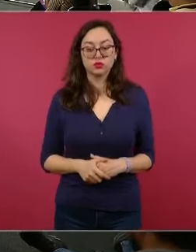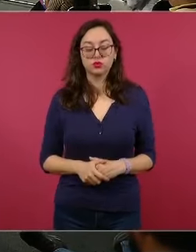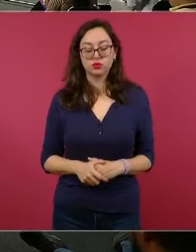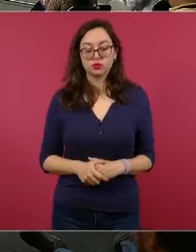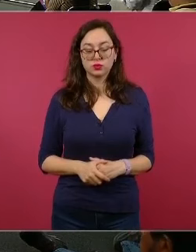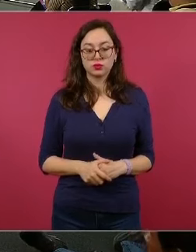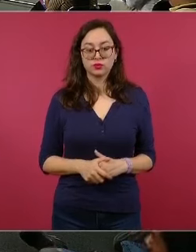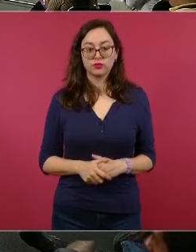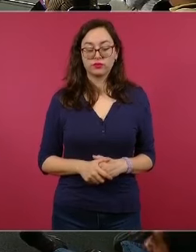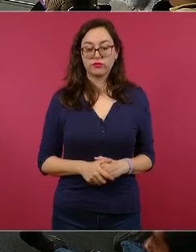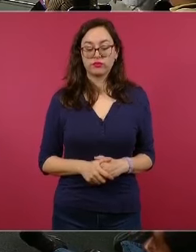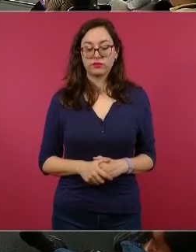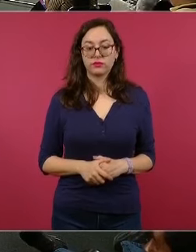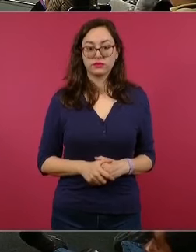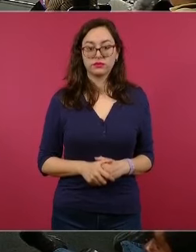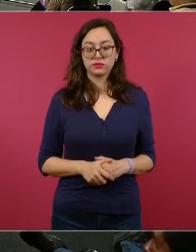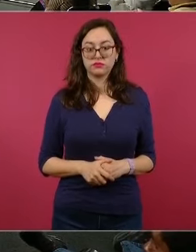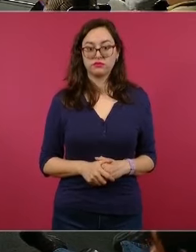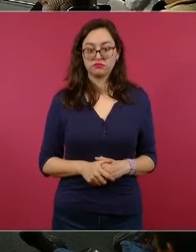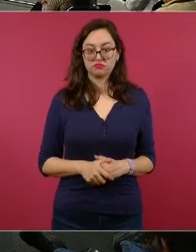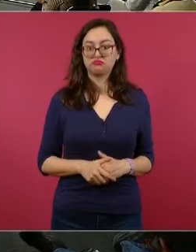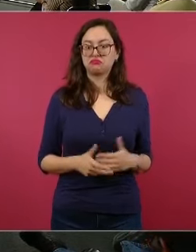lucha que